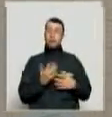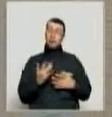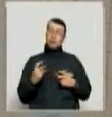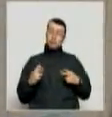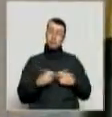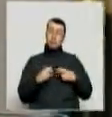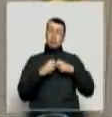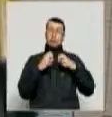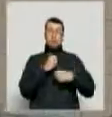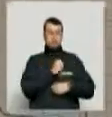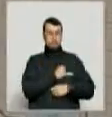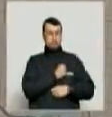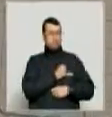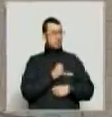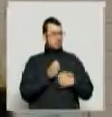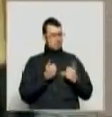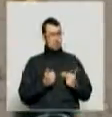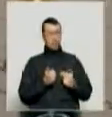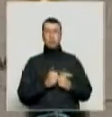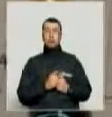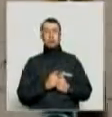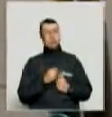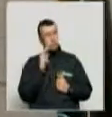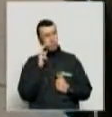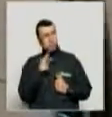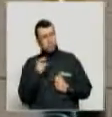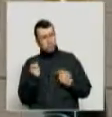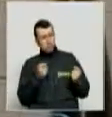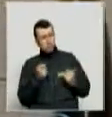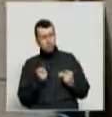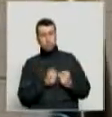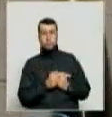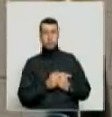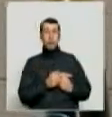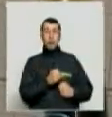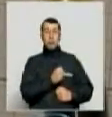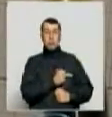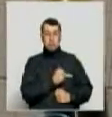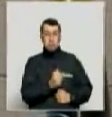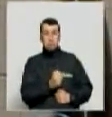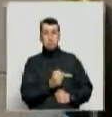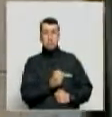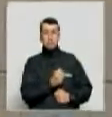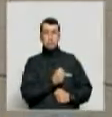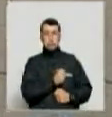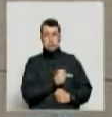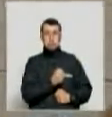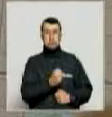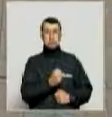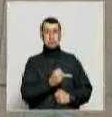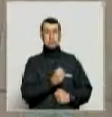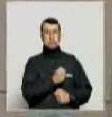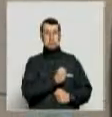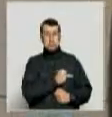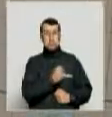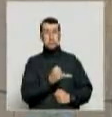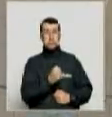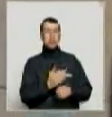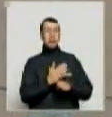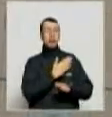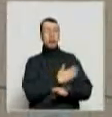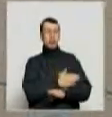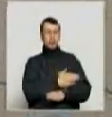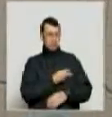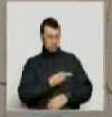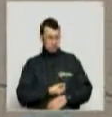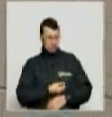volver a latir. ¿Qué podemos deducir aquí? Que que cada latido del ventrículo viene precedido por un latido de la aurícula, lo cual